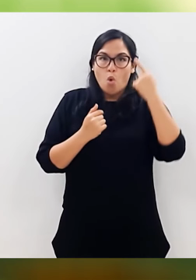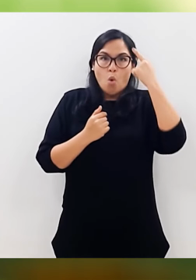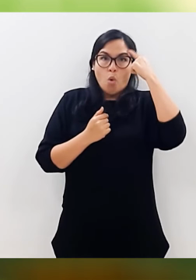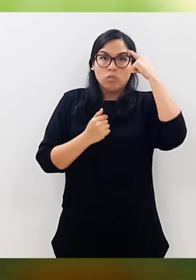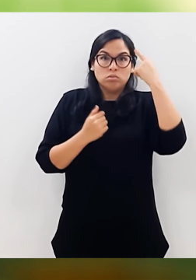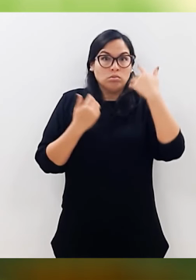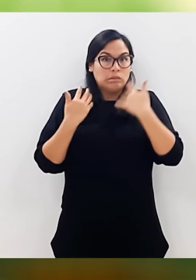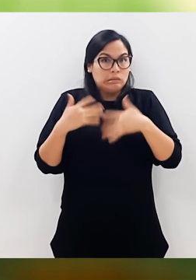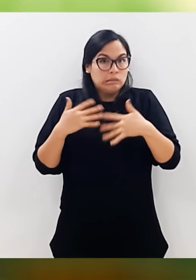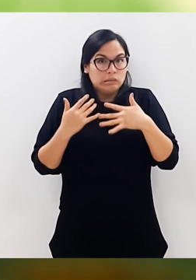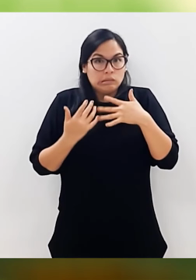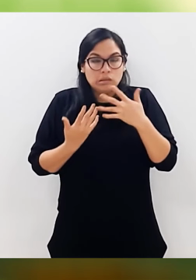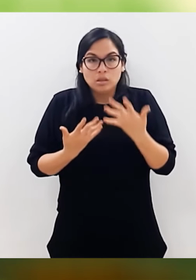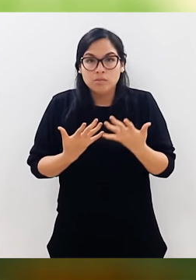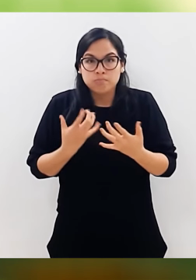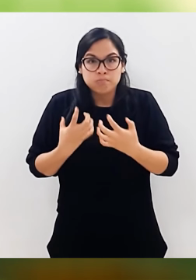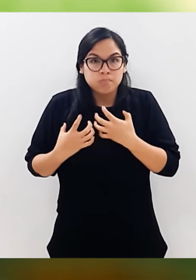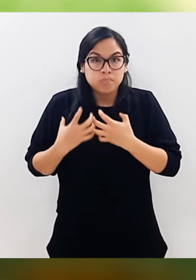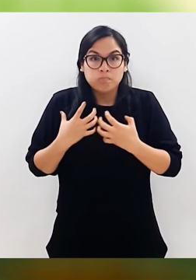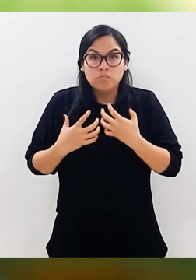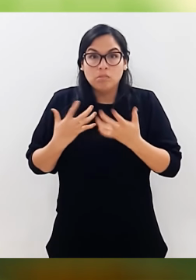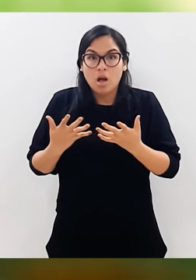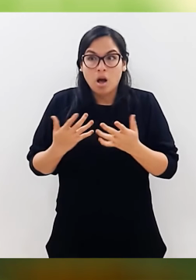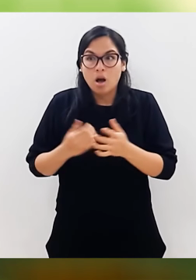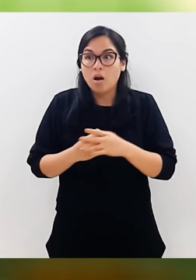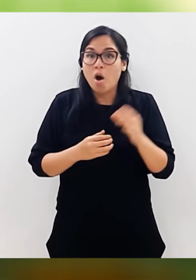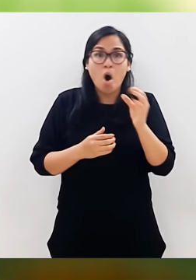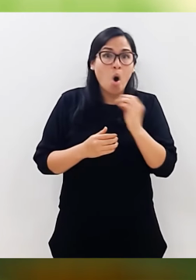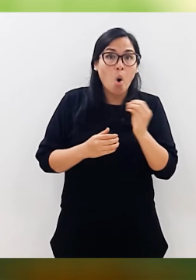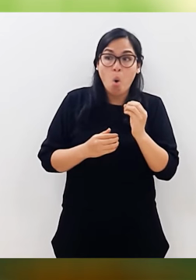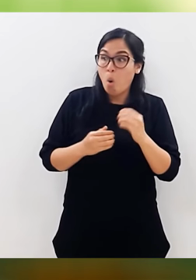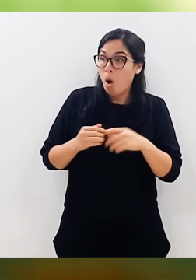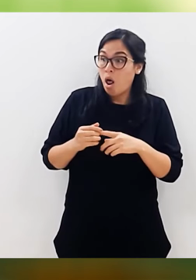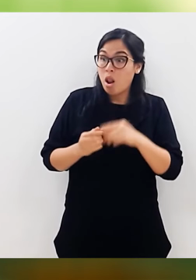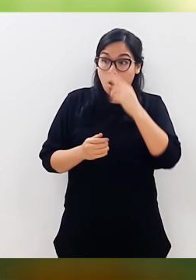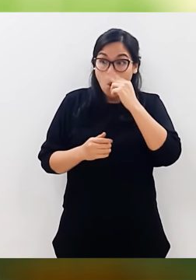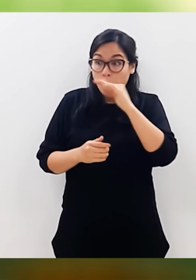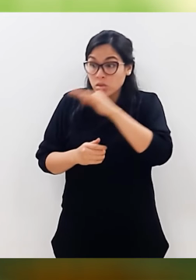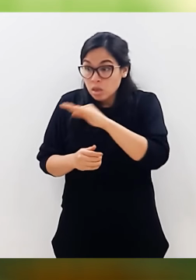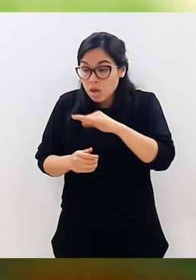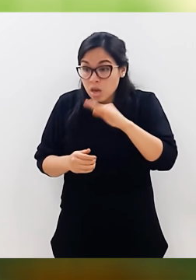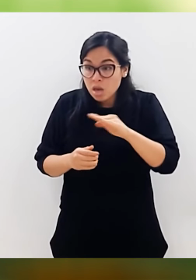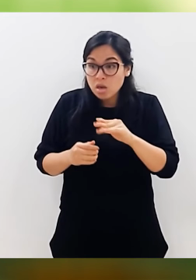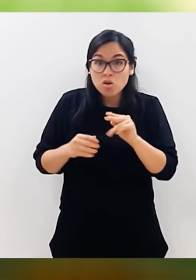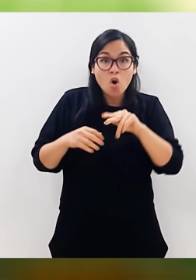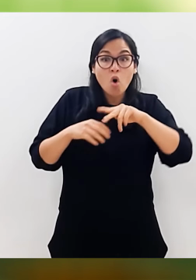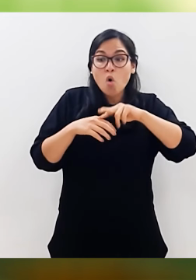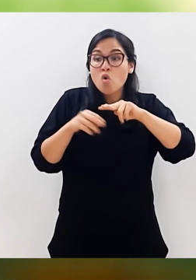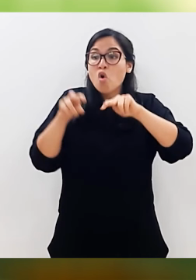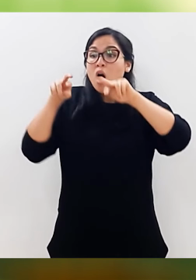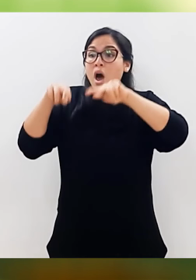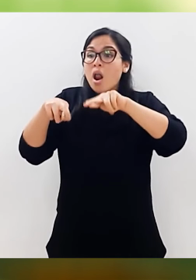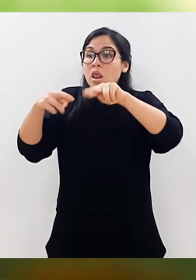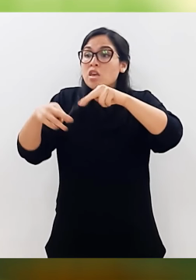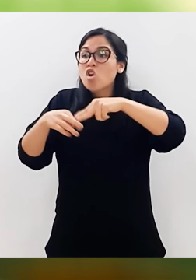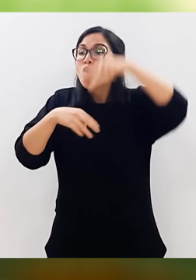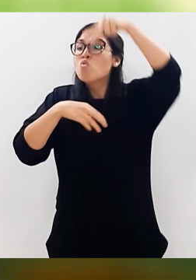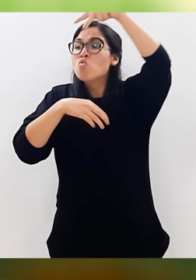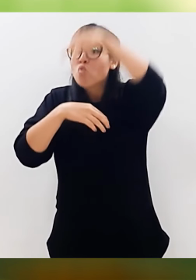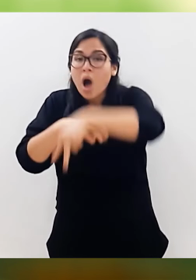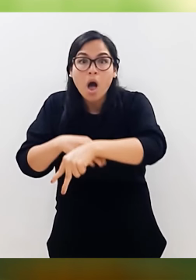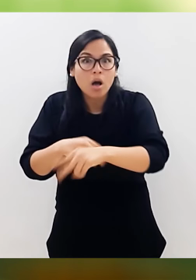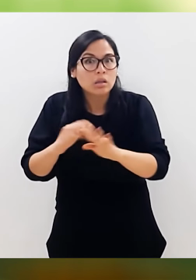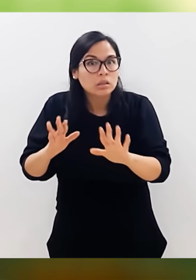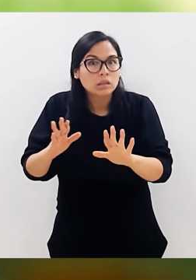También me preocupa que se tiren de alguna soga muy alta al río. Siento que